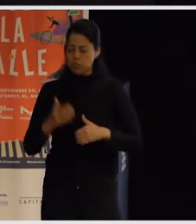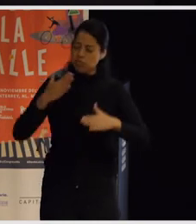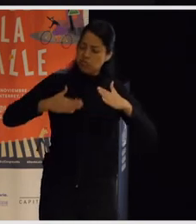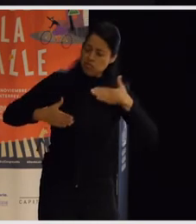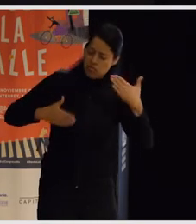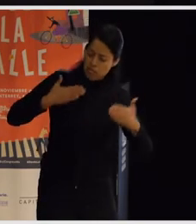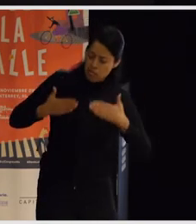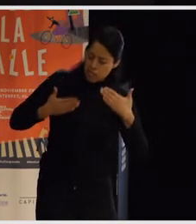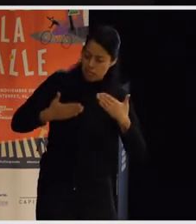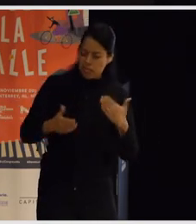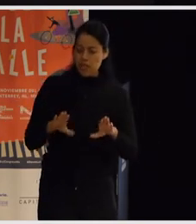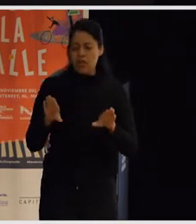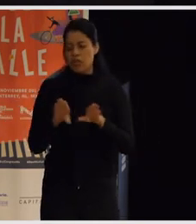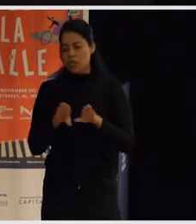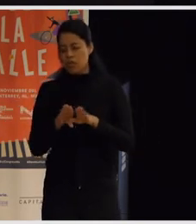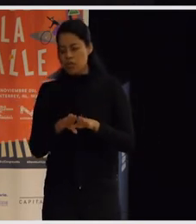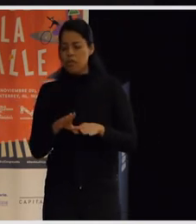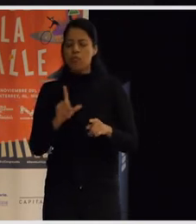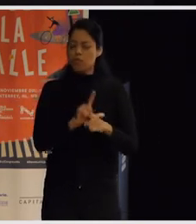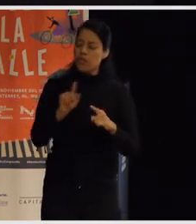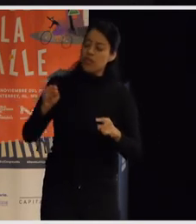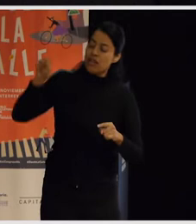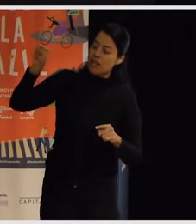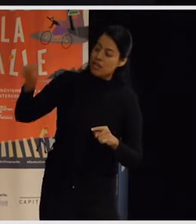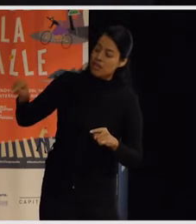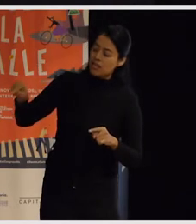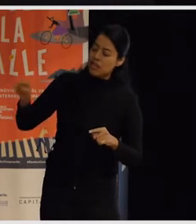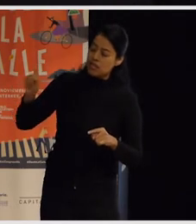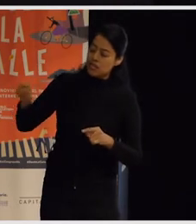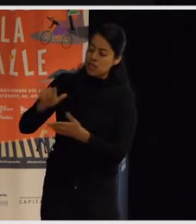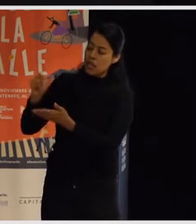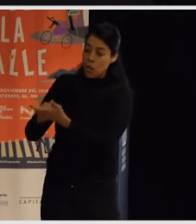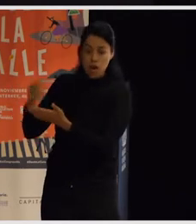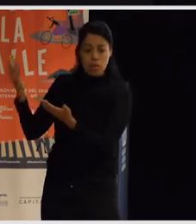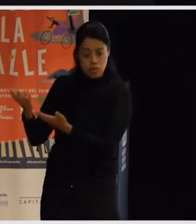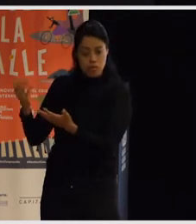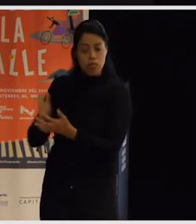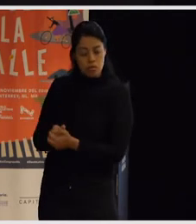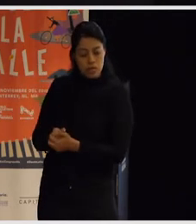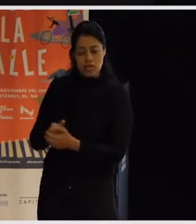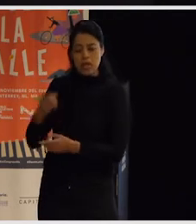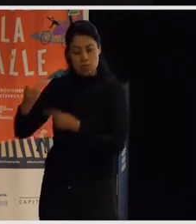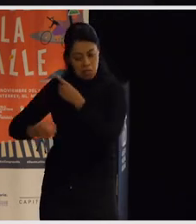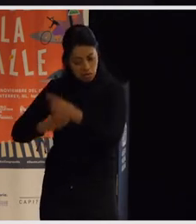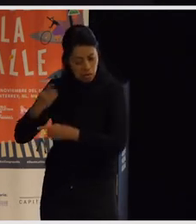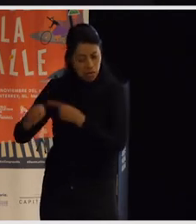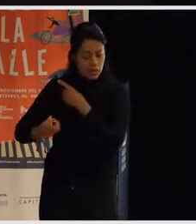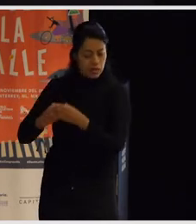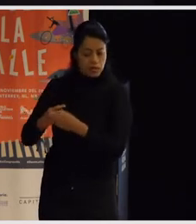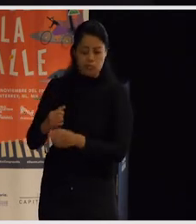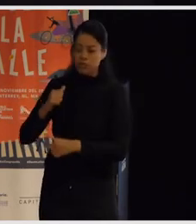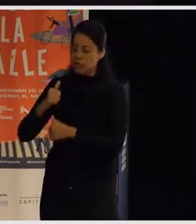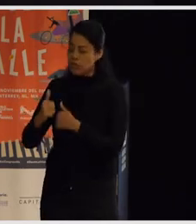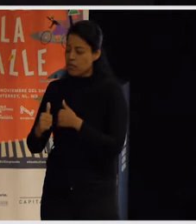como la gente lo toma así como de bueno voy a llegar hasta allá no lo hacen haciendo como un deporte o con